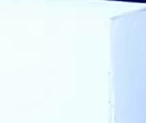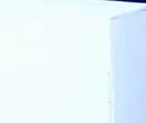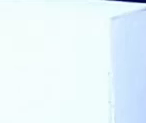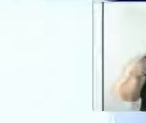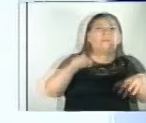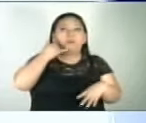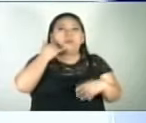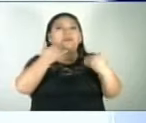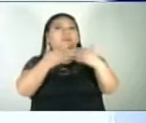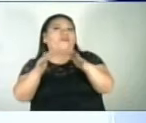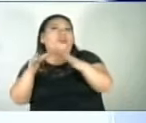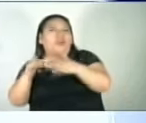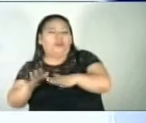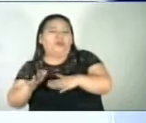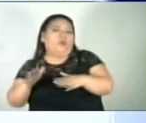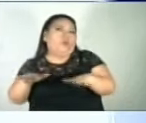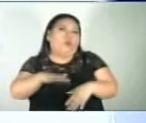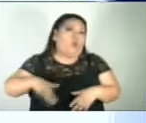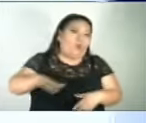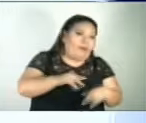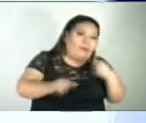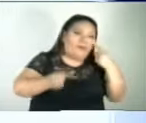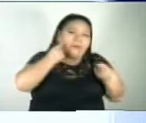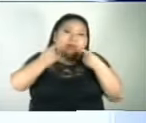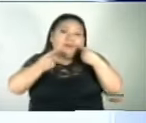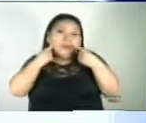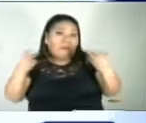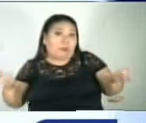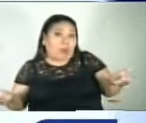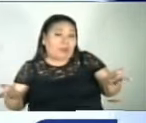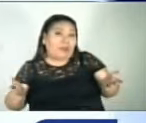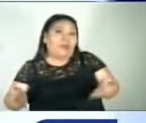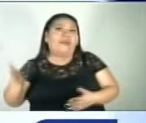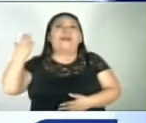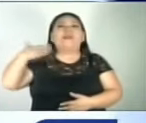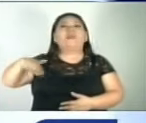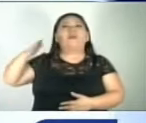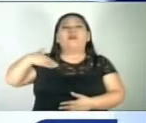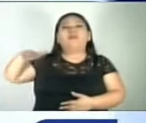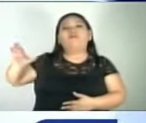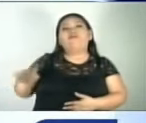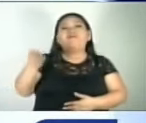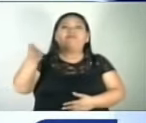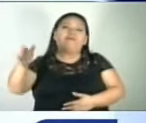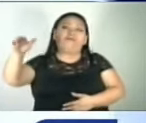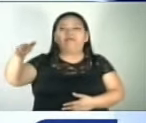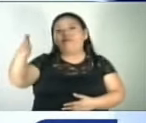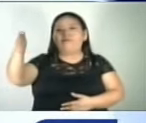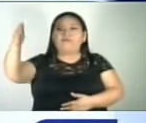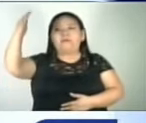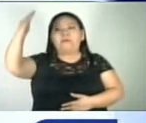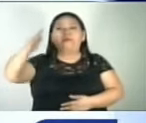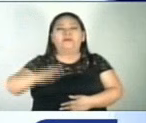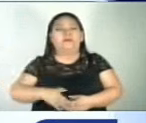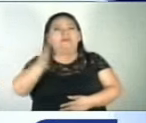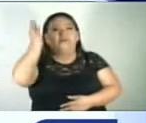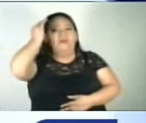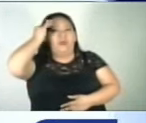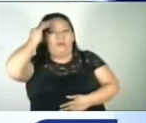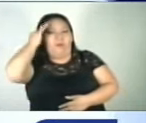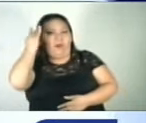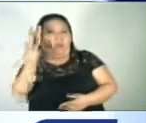ofrecen diversos destinos para que los turistas tengan una gran experiencia en las vacaciones. A continuación, le contamos